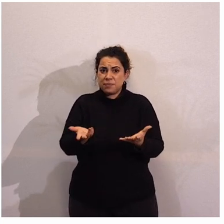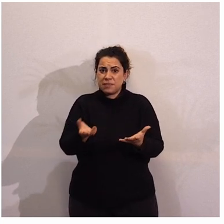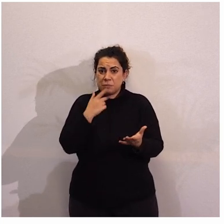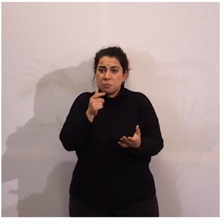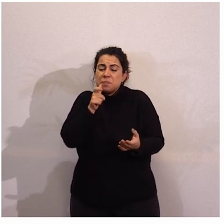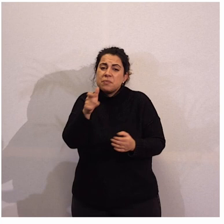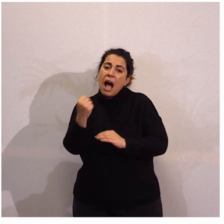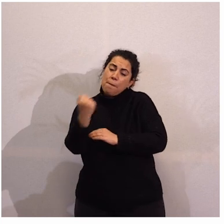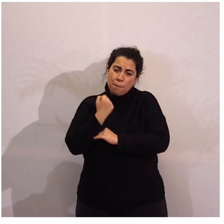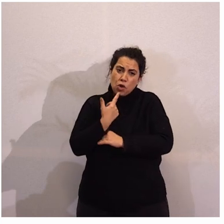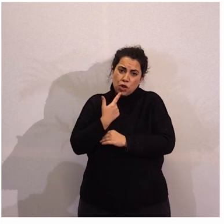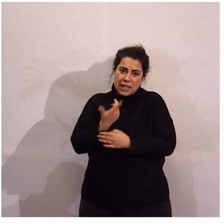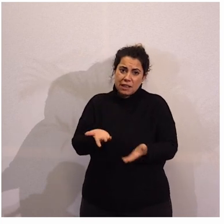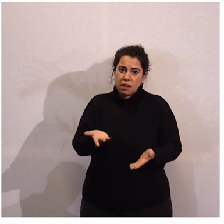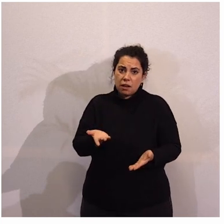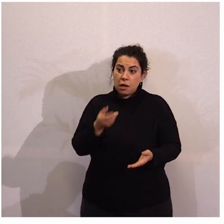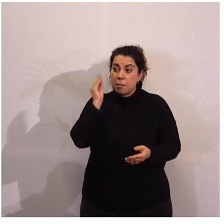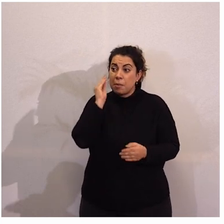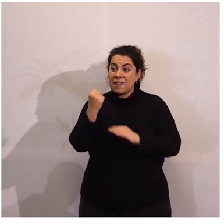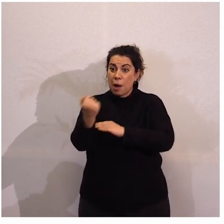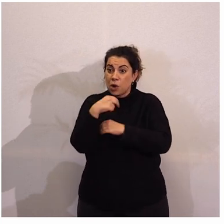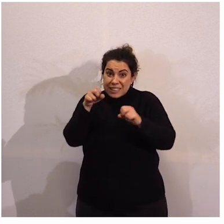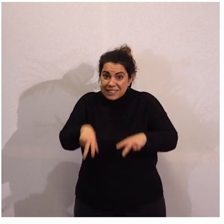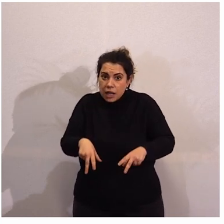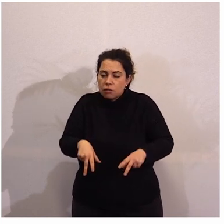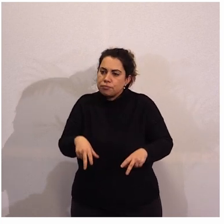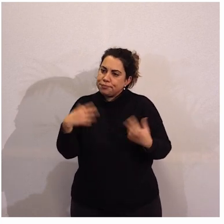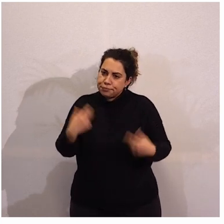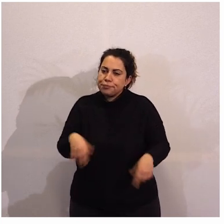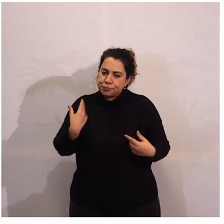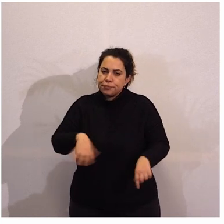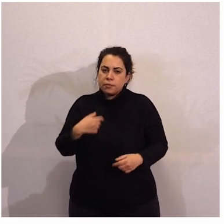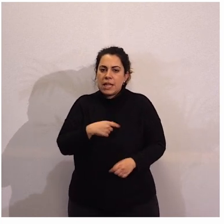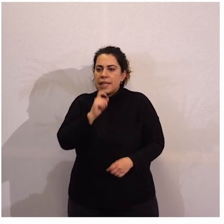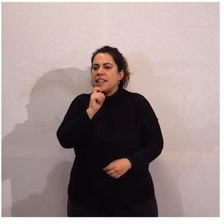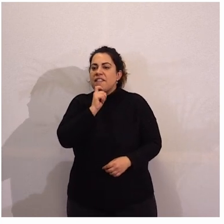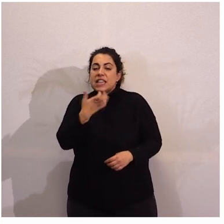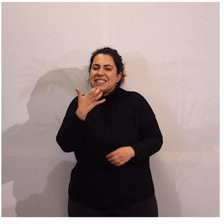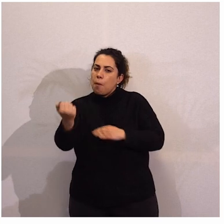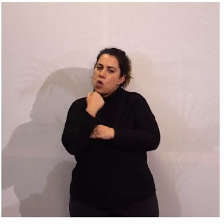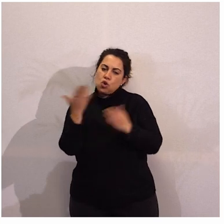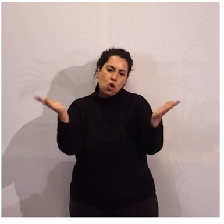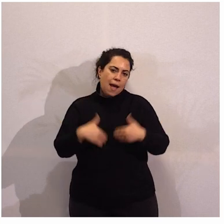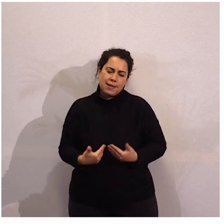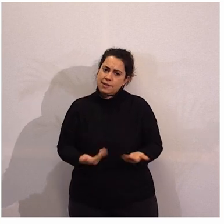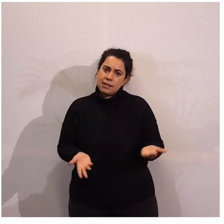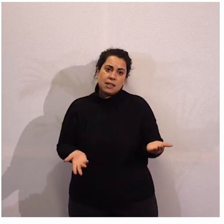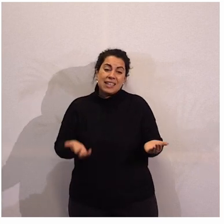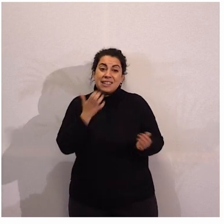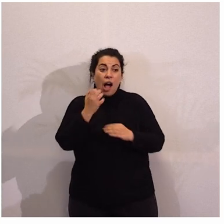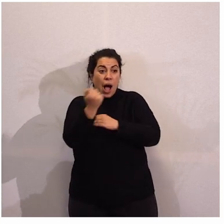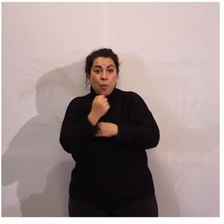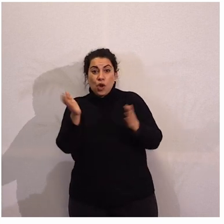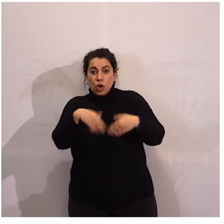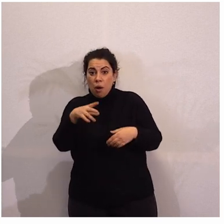nombre lo dice, y yo creo que sin ellos también sería muy difícil, ¿no? Sin esos apoyos es muy posible que estuviéramos